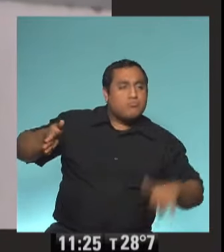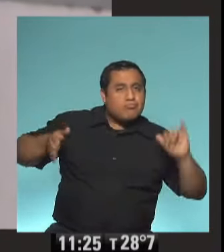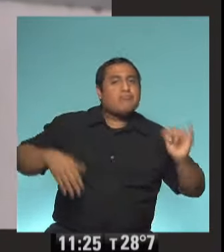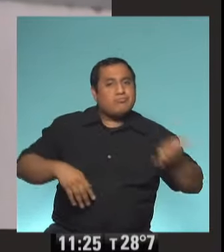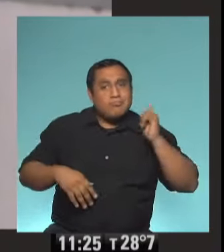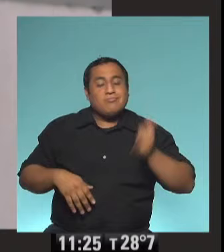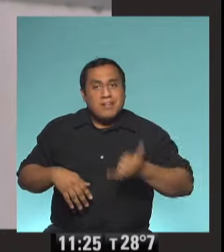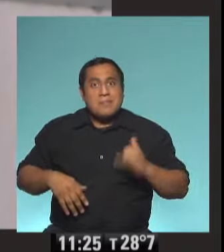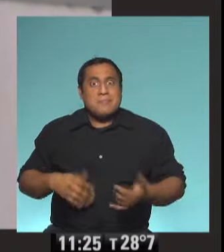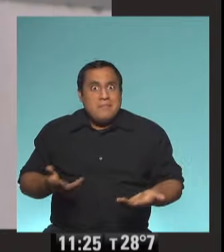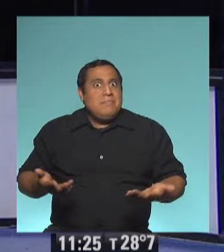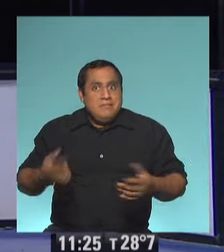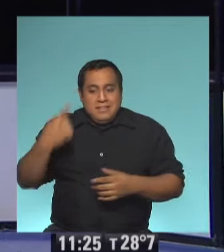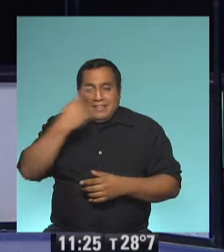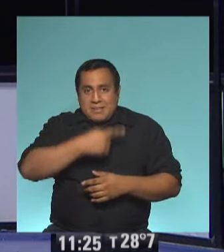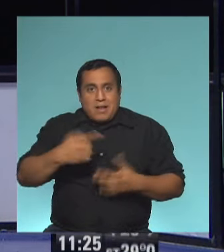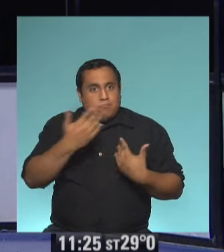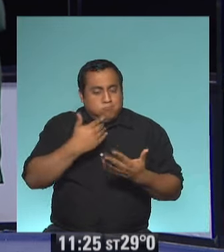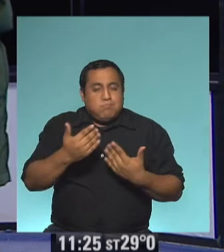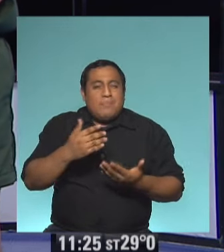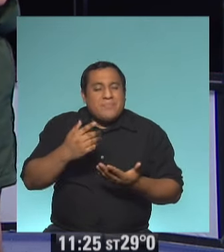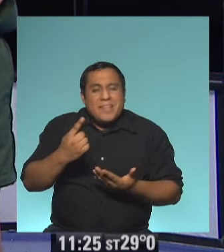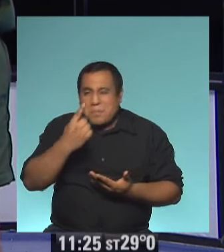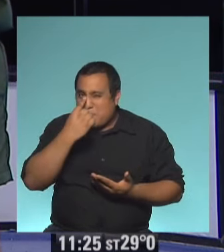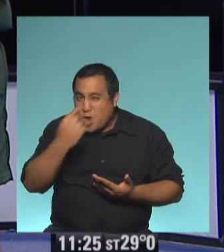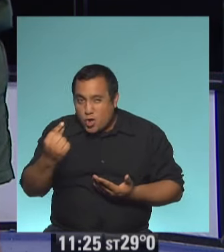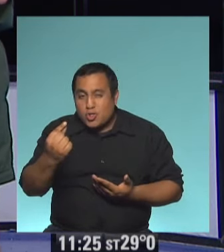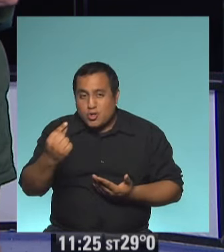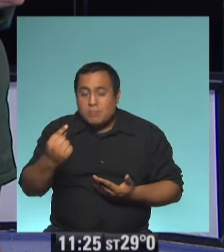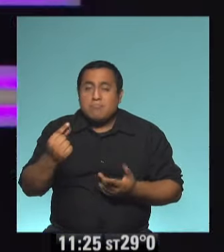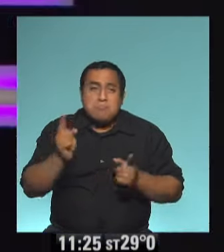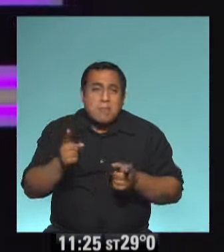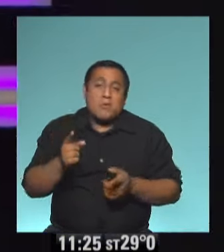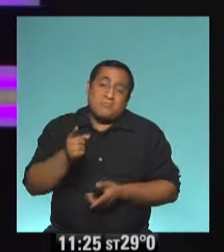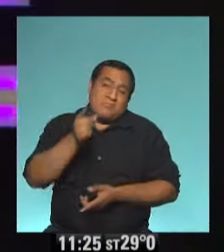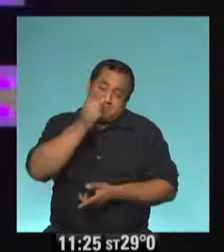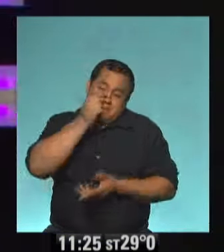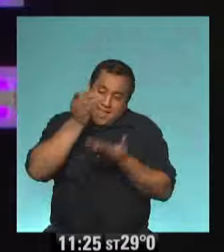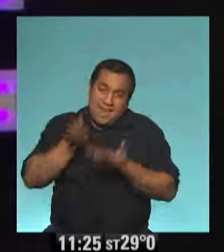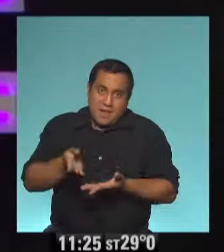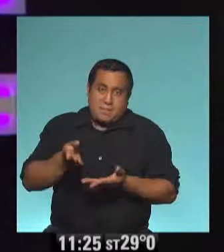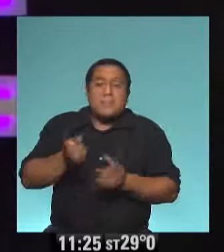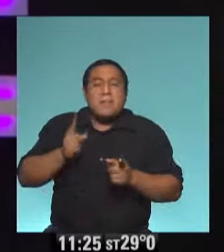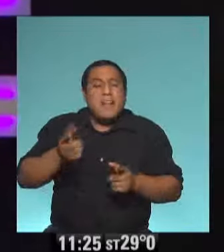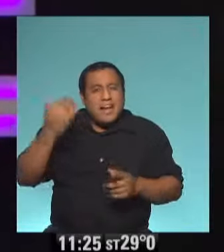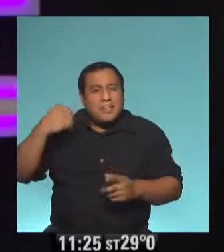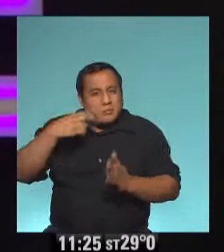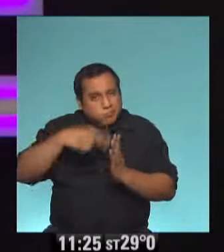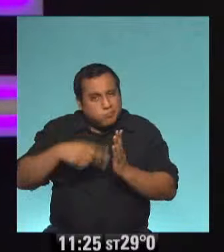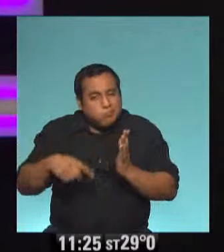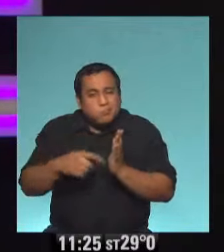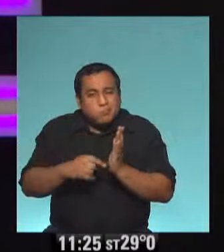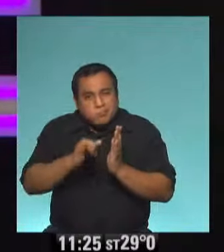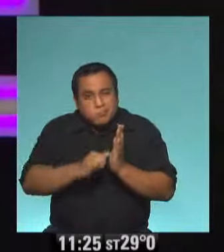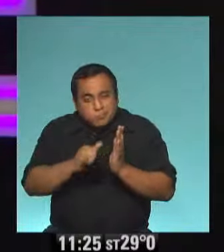estuvimos hablando un montón de esto en la semana justamente de Pinocho, que está hecho de este material. Exacto. ¿Y se acuerdan cómo habíamos leído algunos capítulos de esta novela?